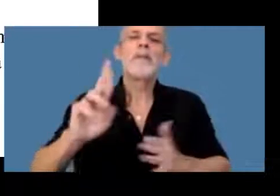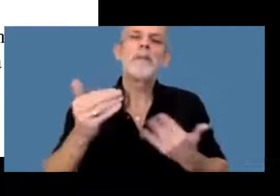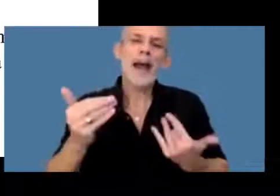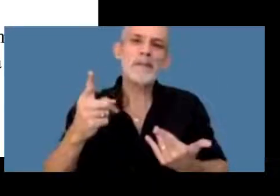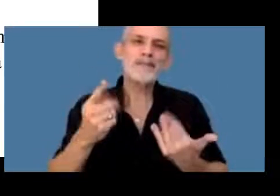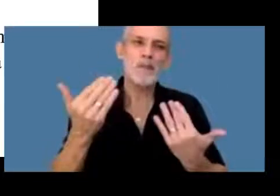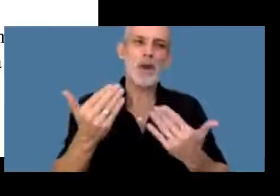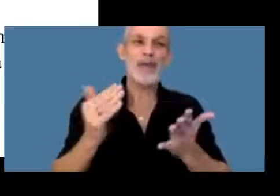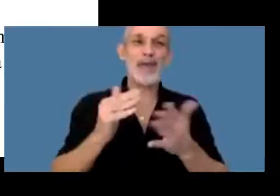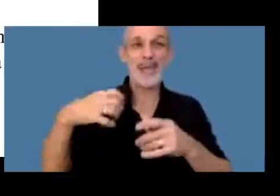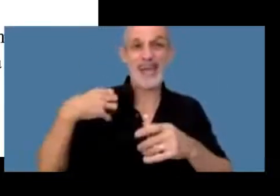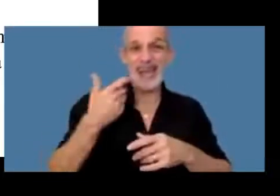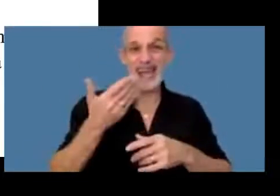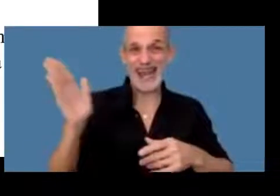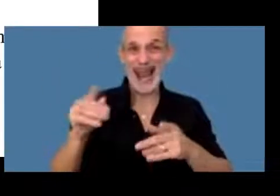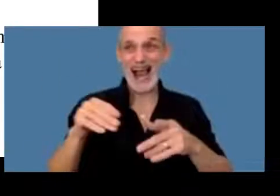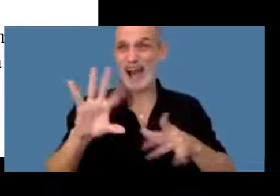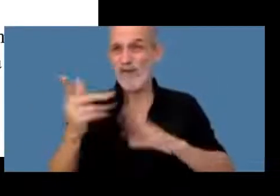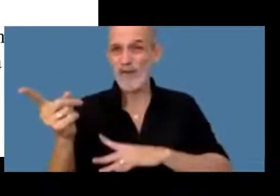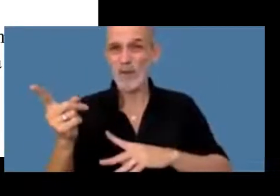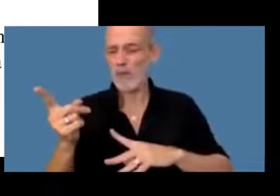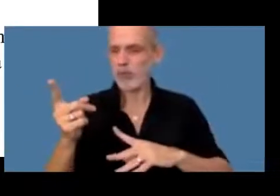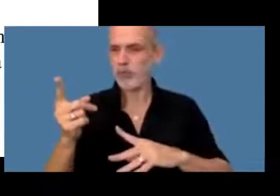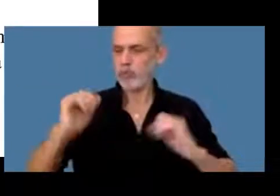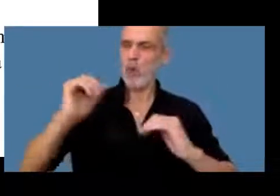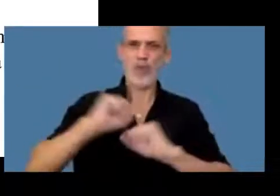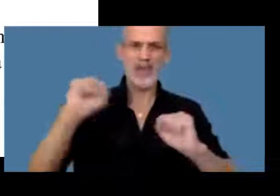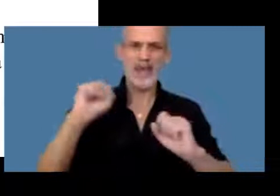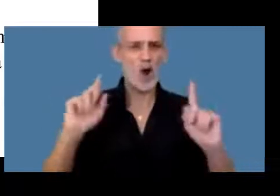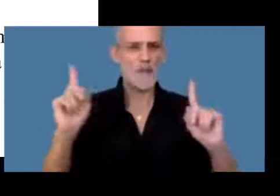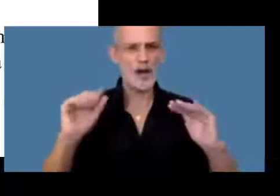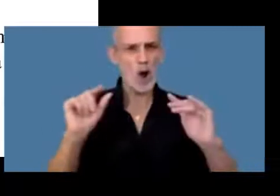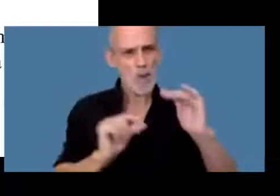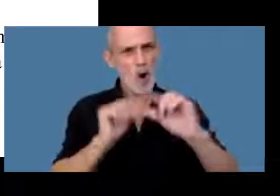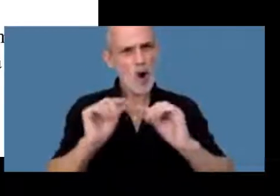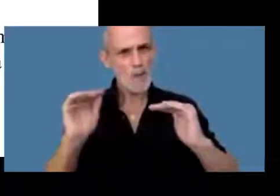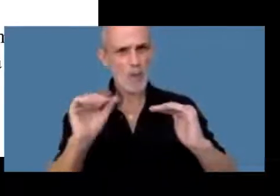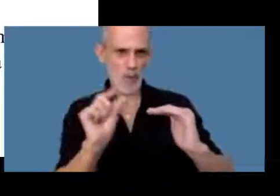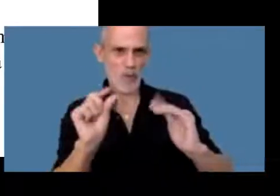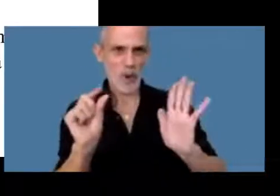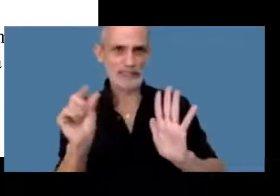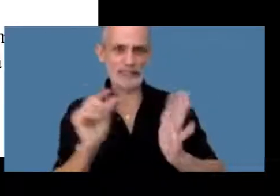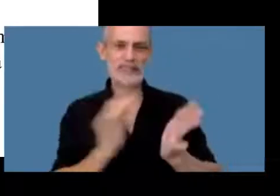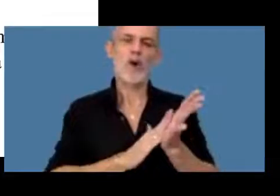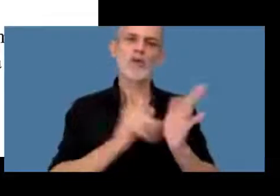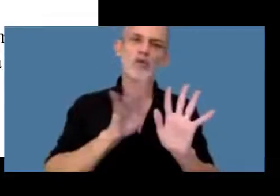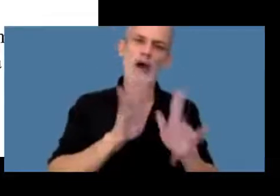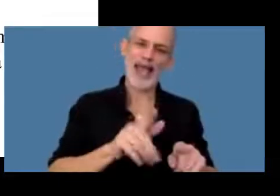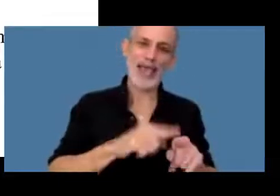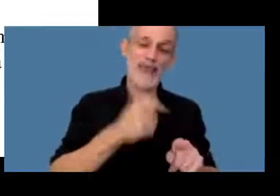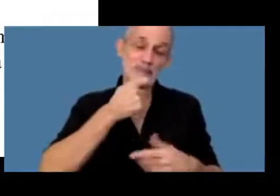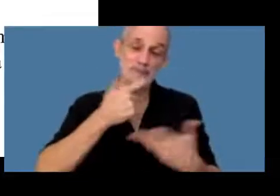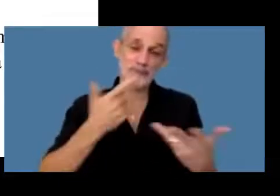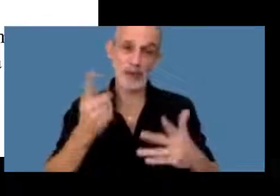régimen general de una manera menos traumática, si se quiere, y donde permite que en aquellos casos donde el